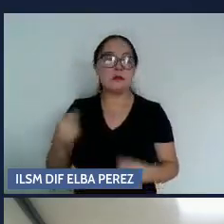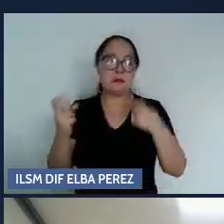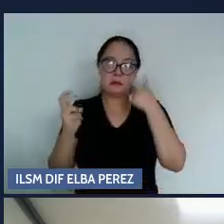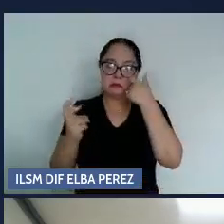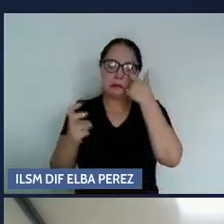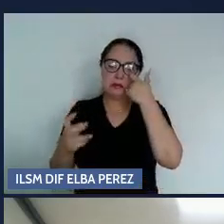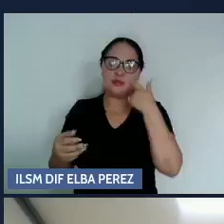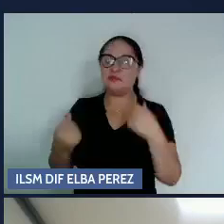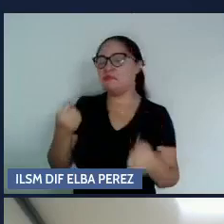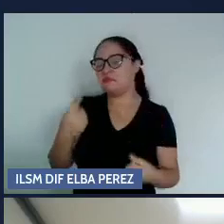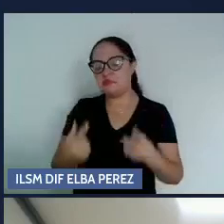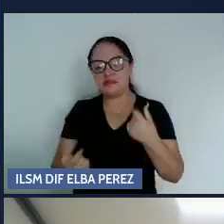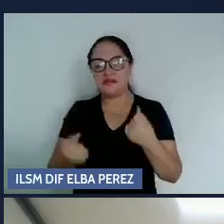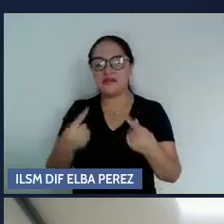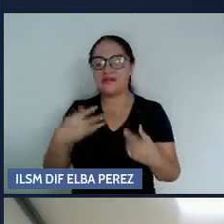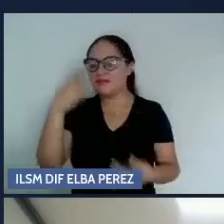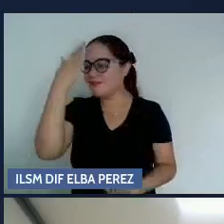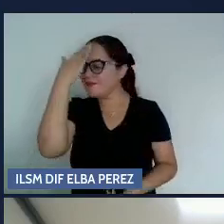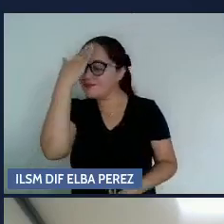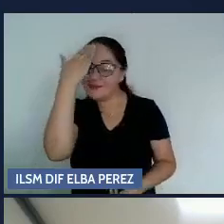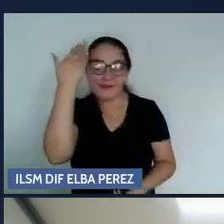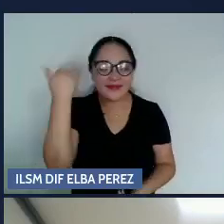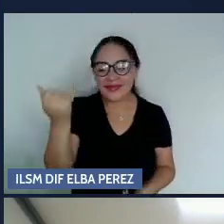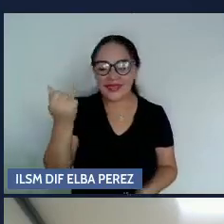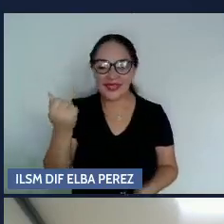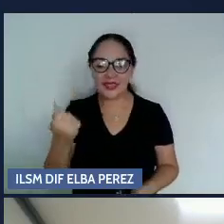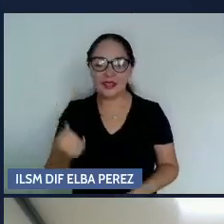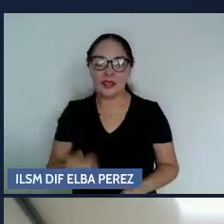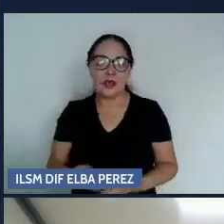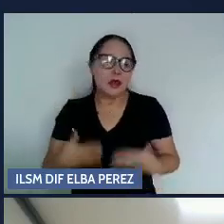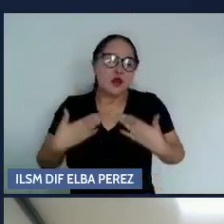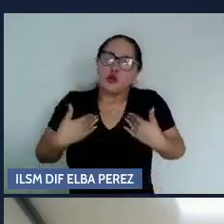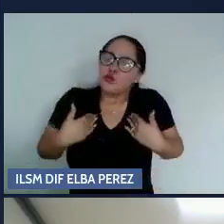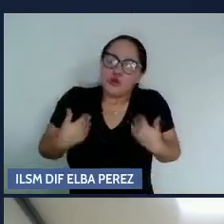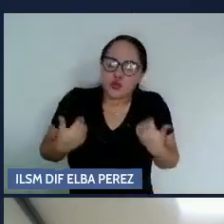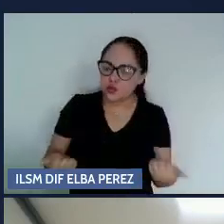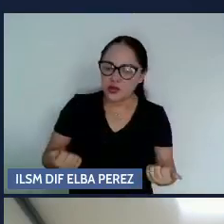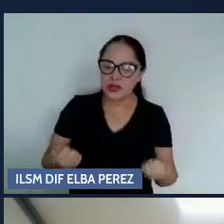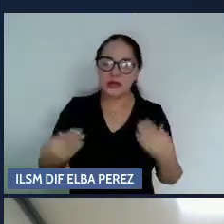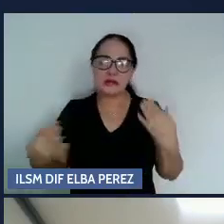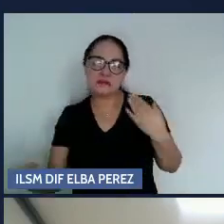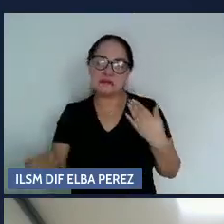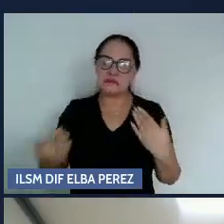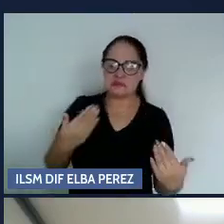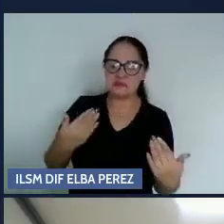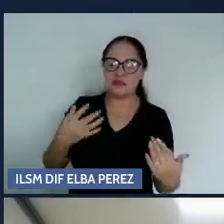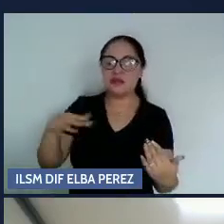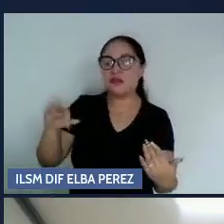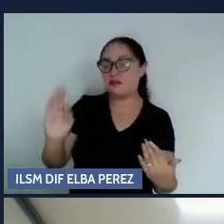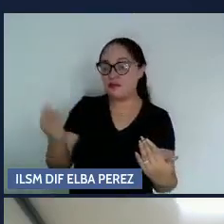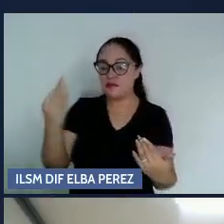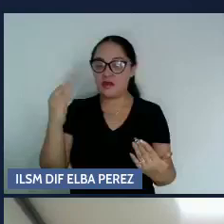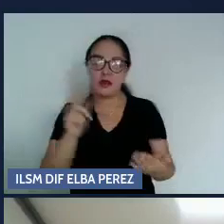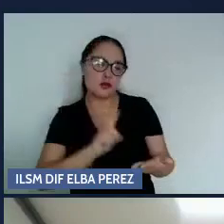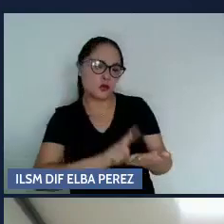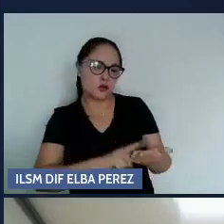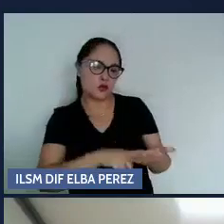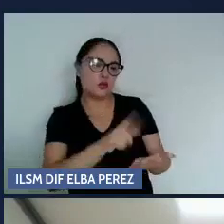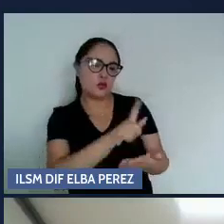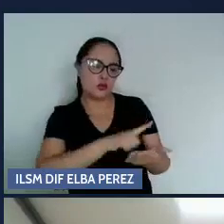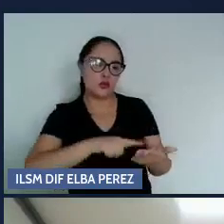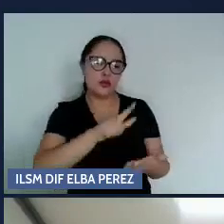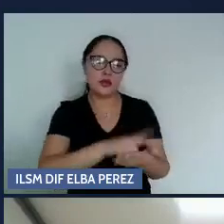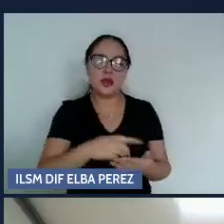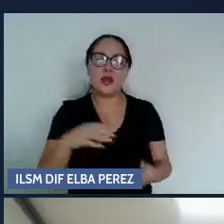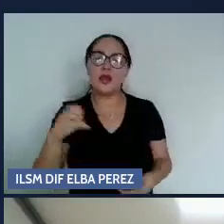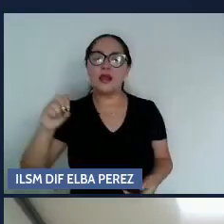lo saben, no entienden bien la diferencia entre federales y locales, pero esta charla de café nos va a ayudar a entender